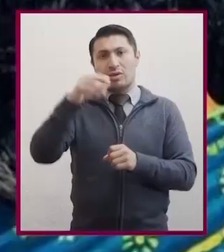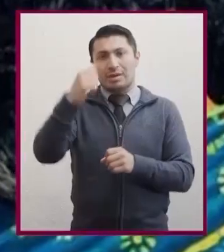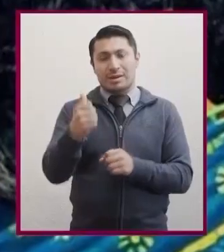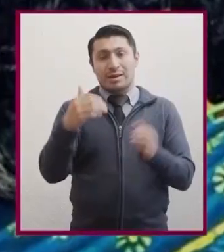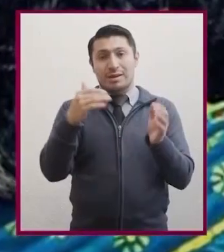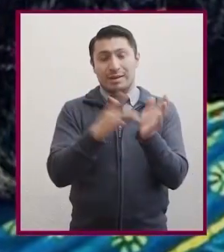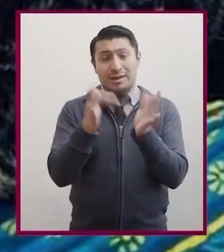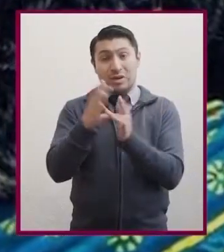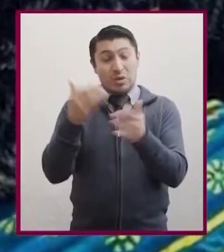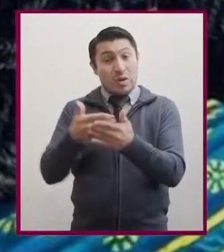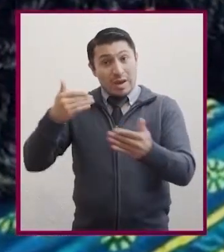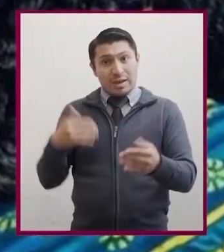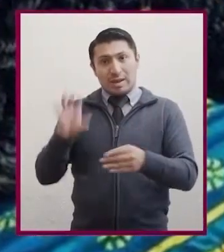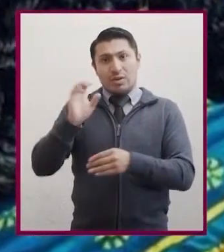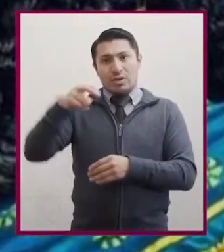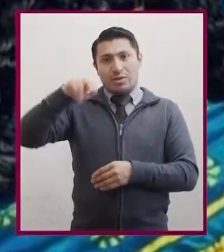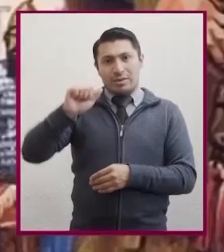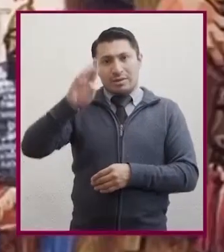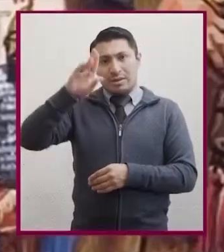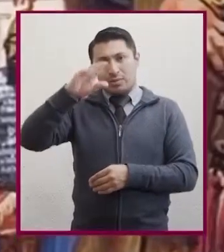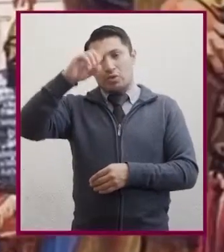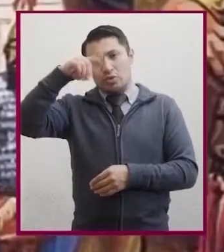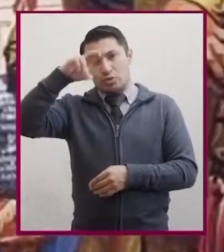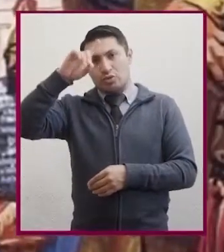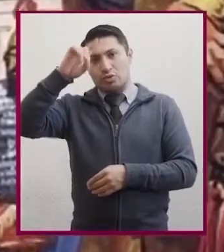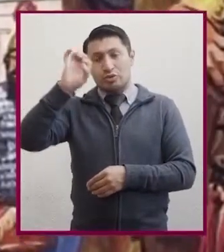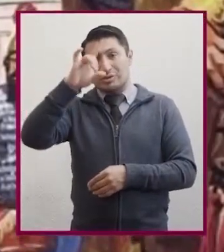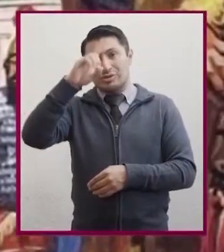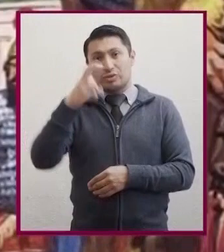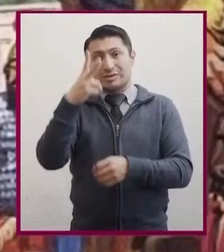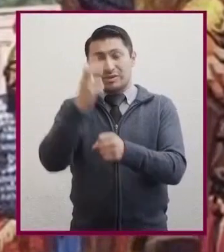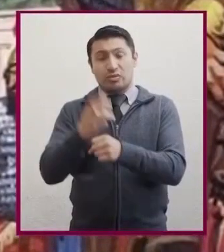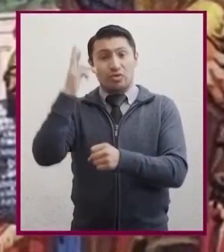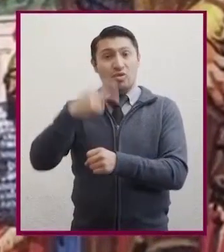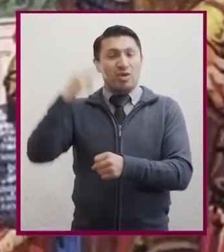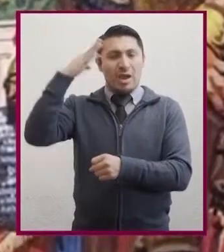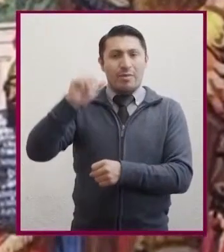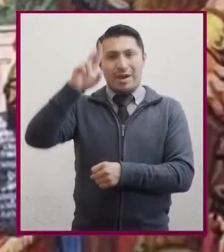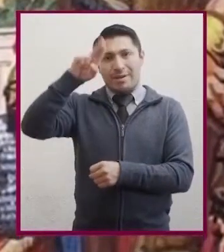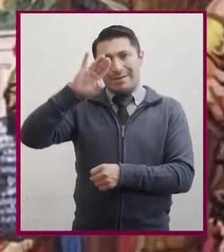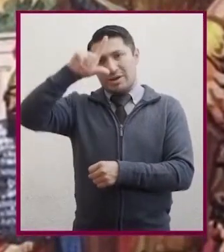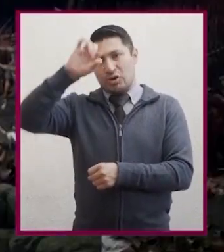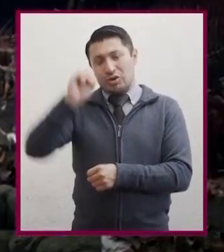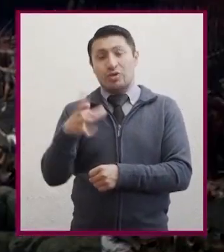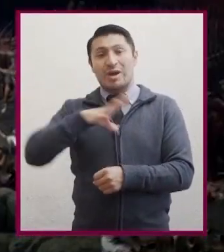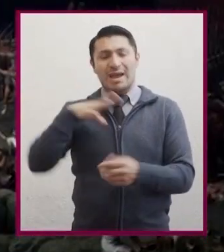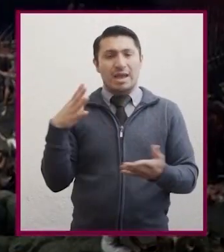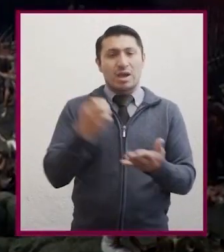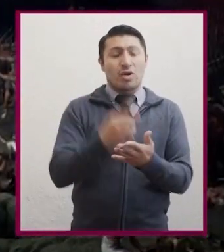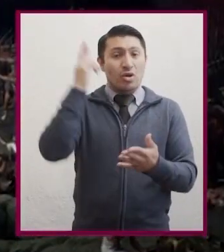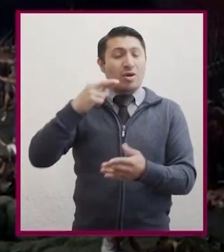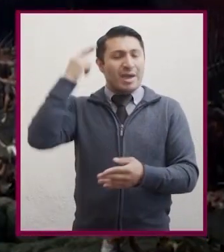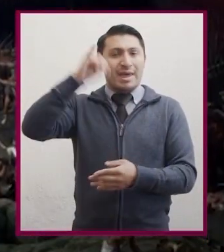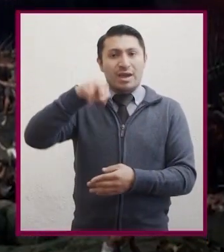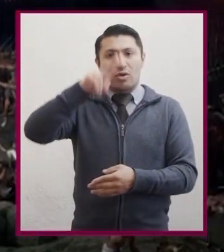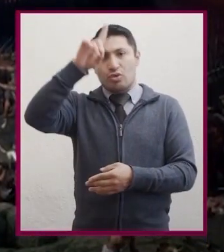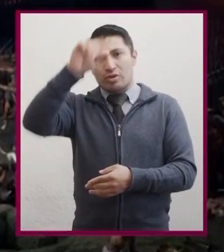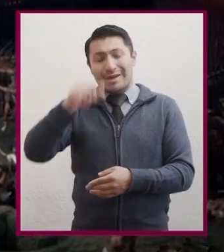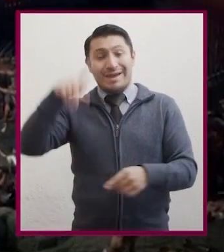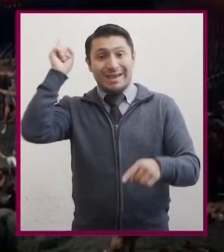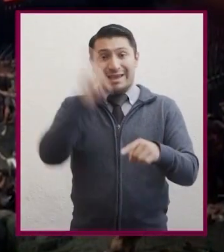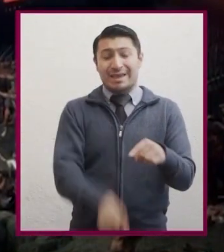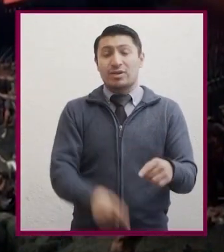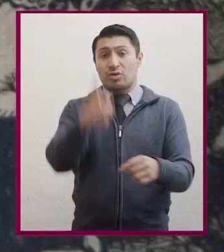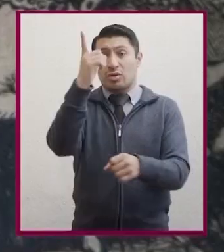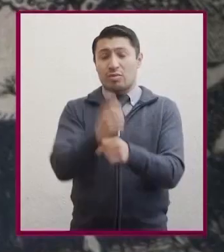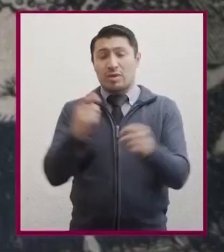Cristo, cuando Nabucodonosor II, el rey de los babilonios, conquistó el rey de Judá y destruyó el primer templo